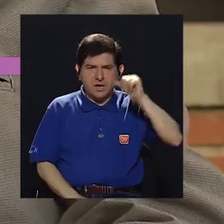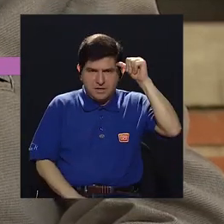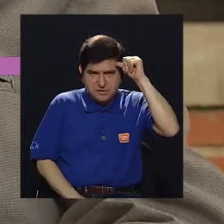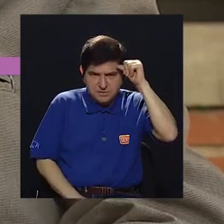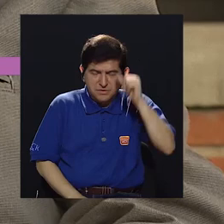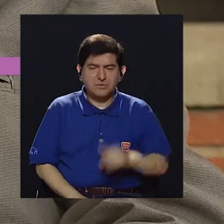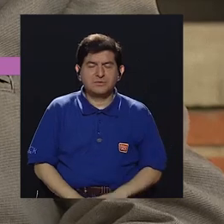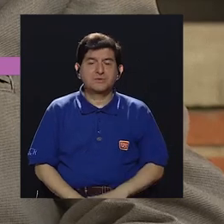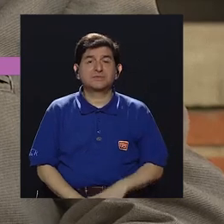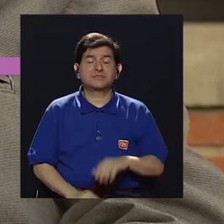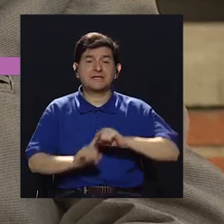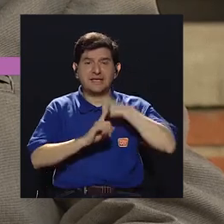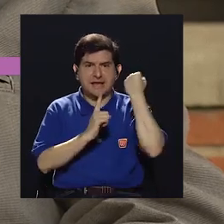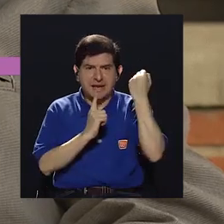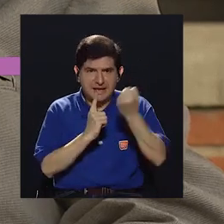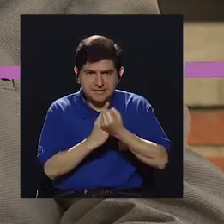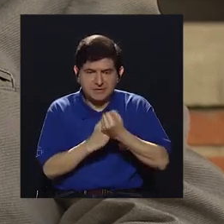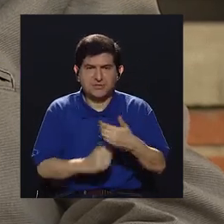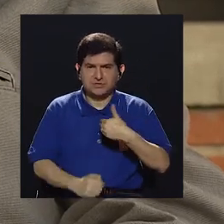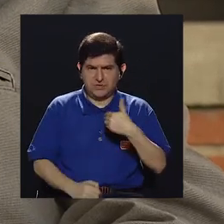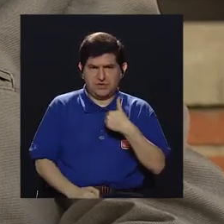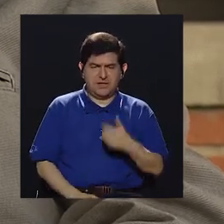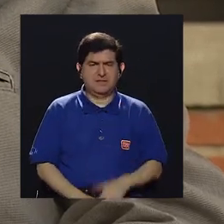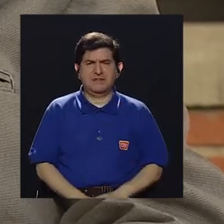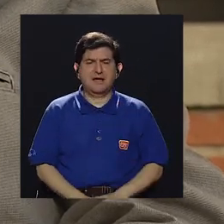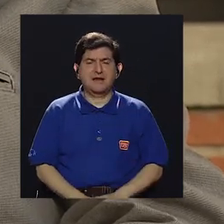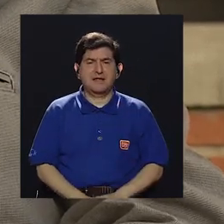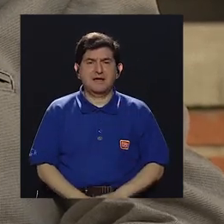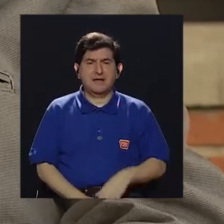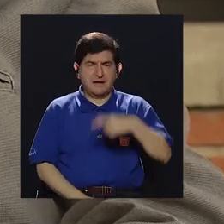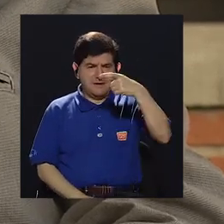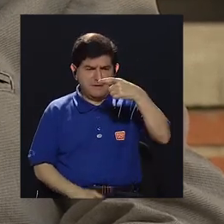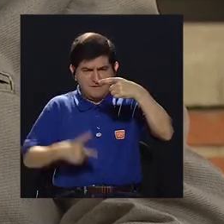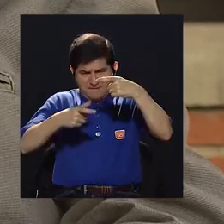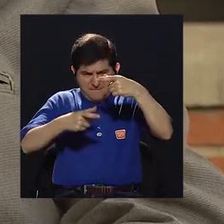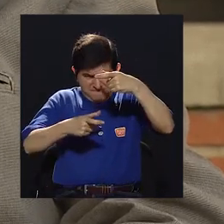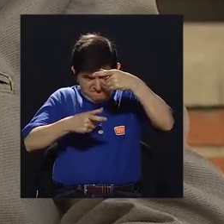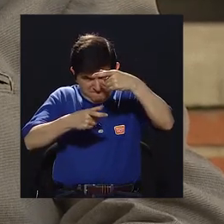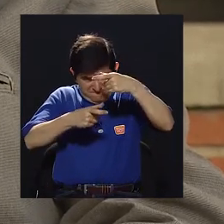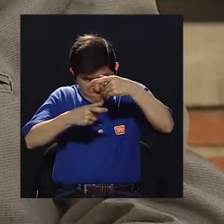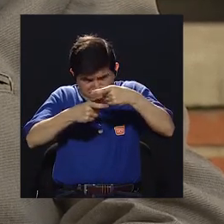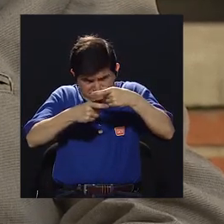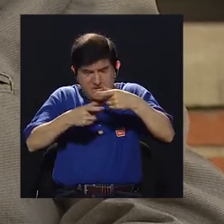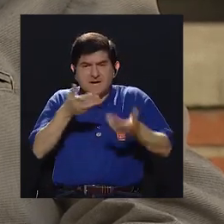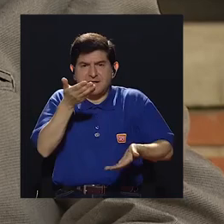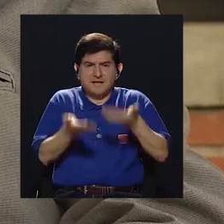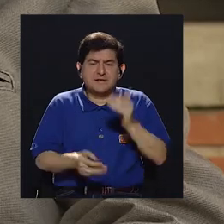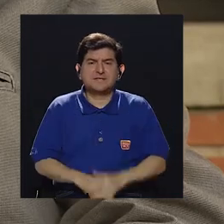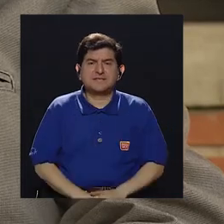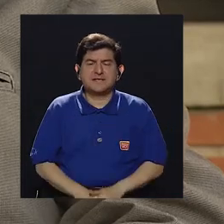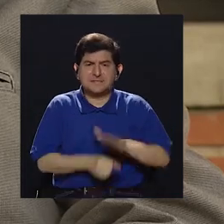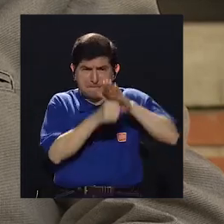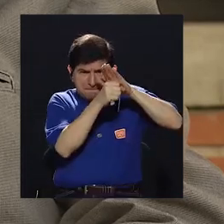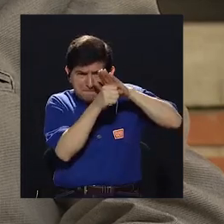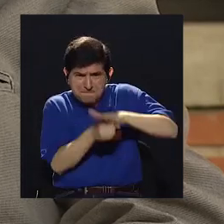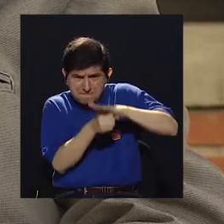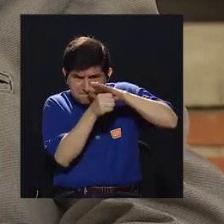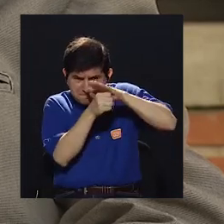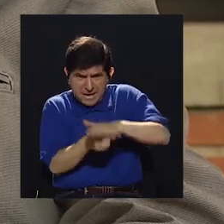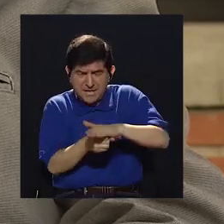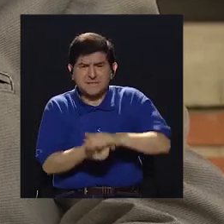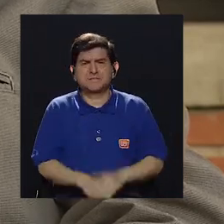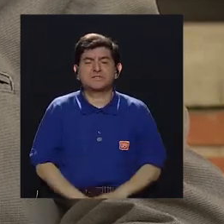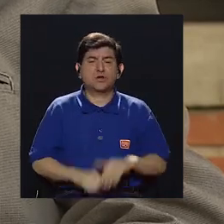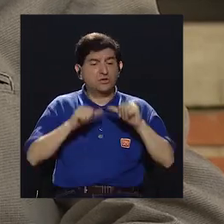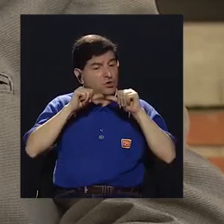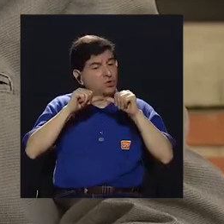es claudicación neurológica, o sea, lo que hablábamos que es que la vértebra se vuelve más estrecha, entonces es una compresión, por así